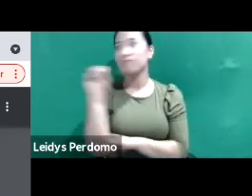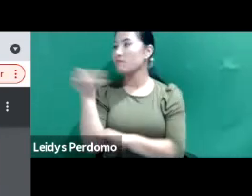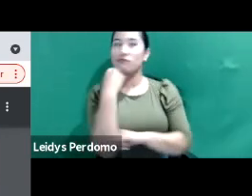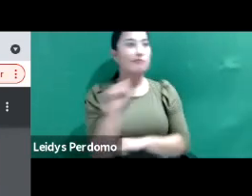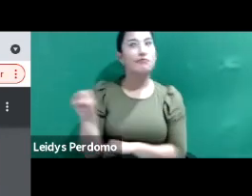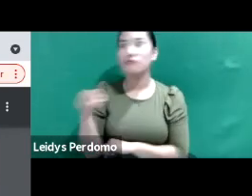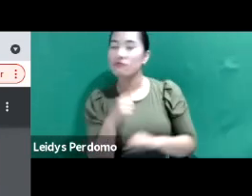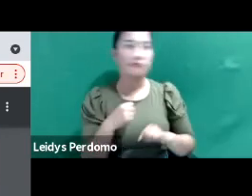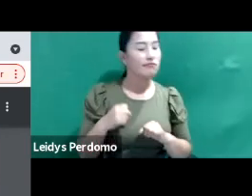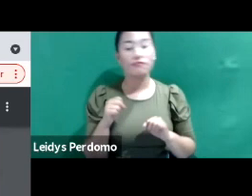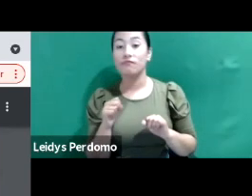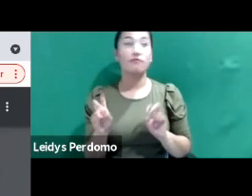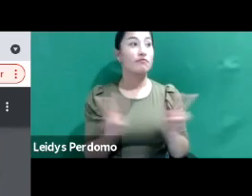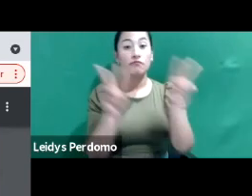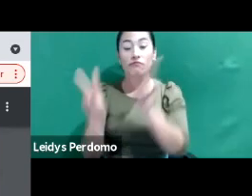habla inapropiada,